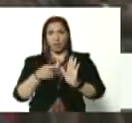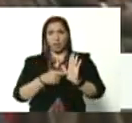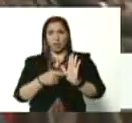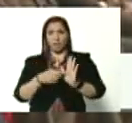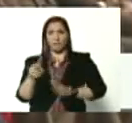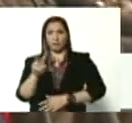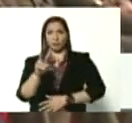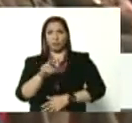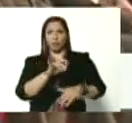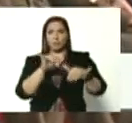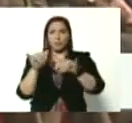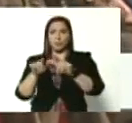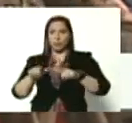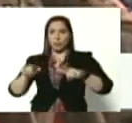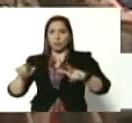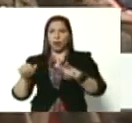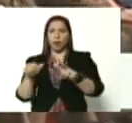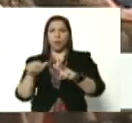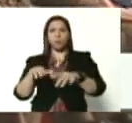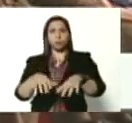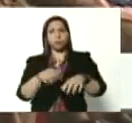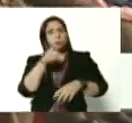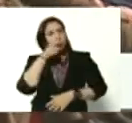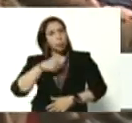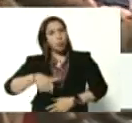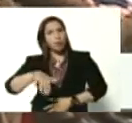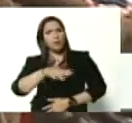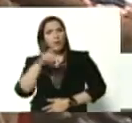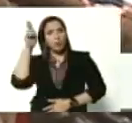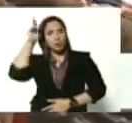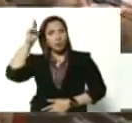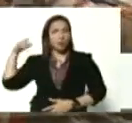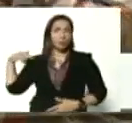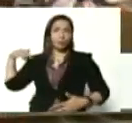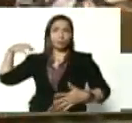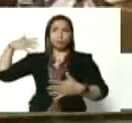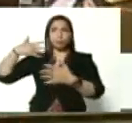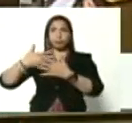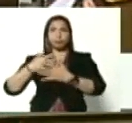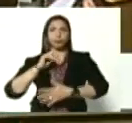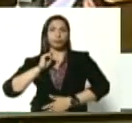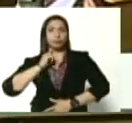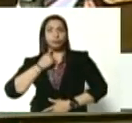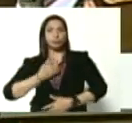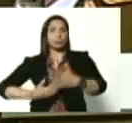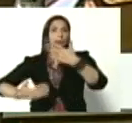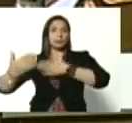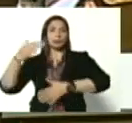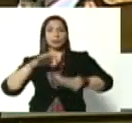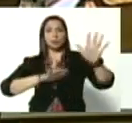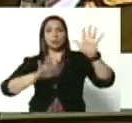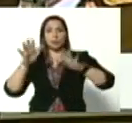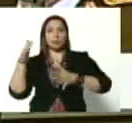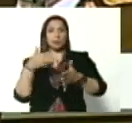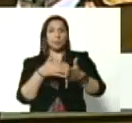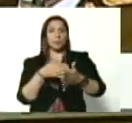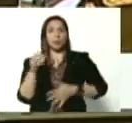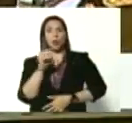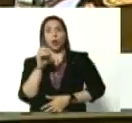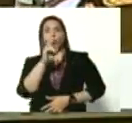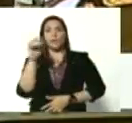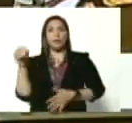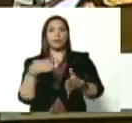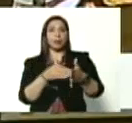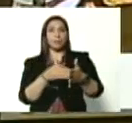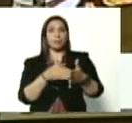las mismas áreas del poblamiento indígena milenario que se remonta a 15 mil o 20 mil años según